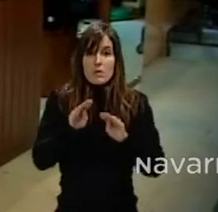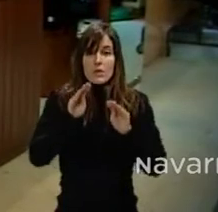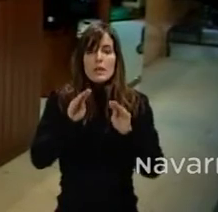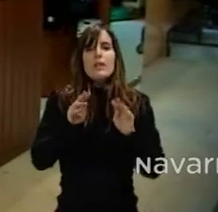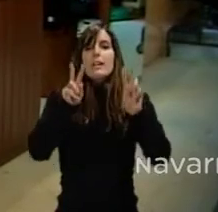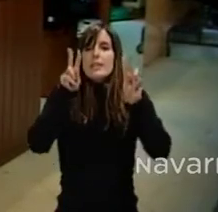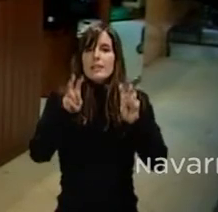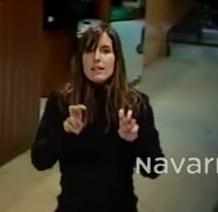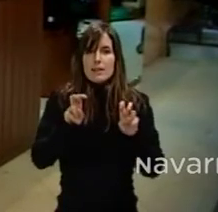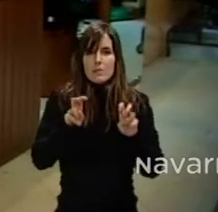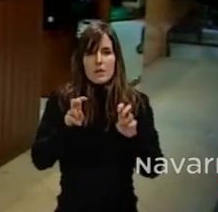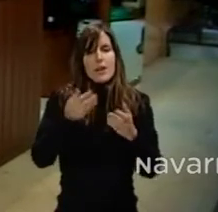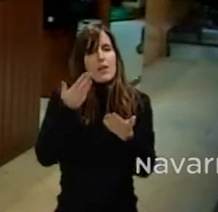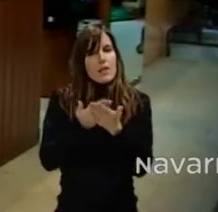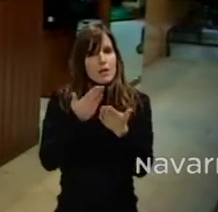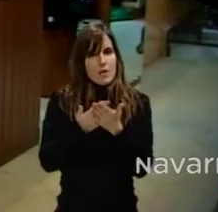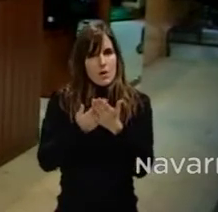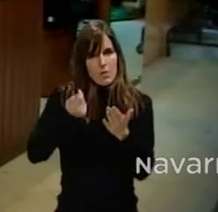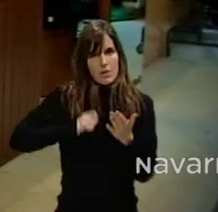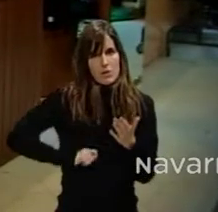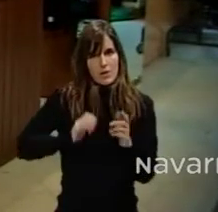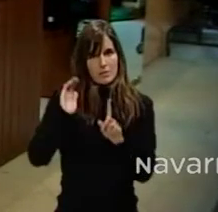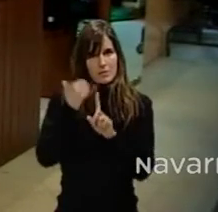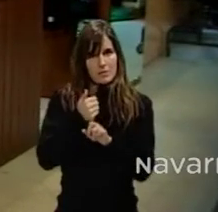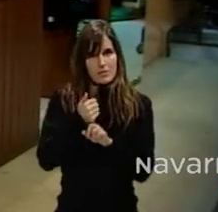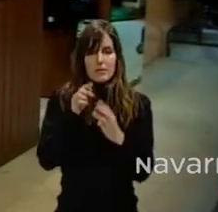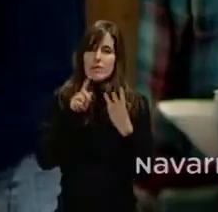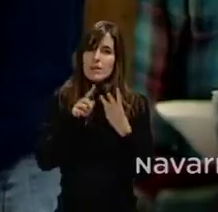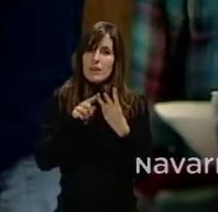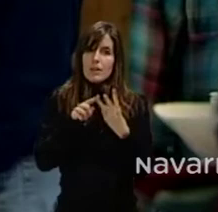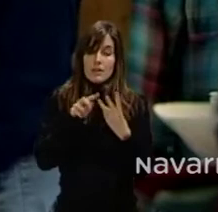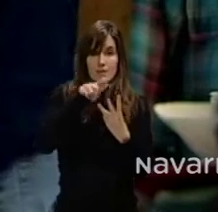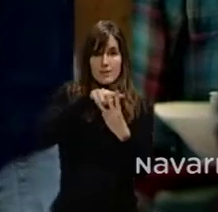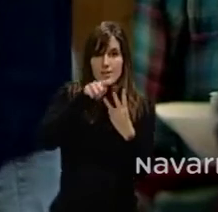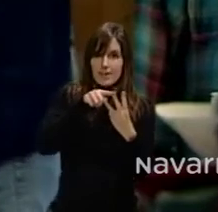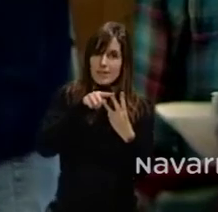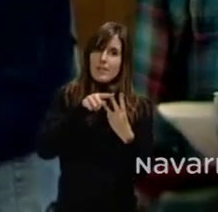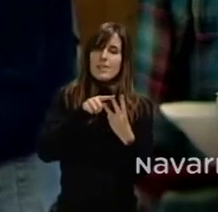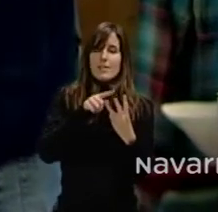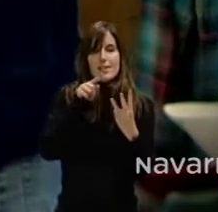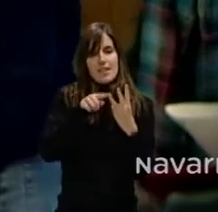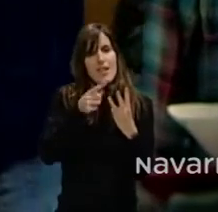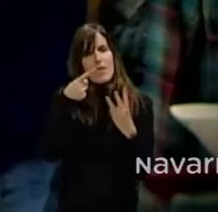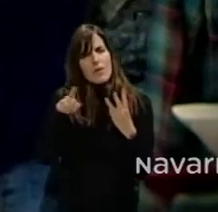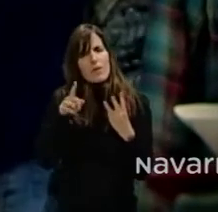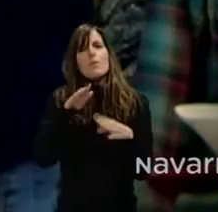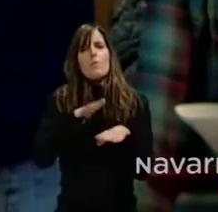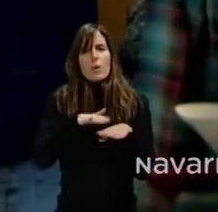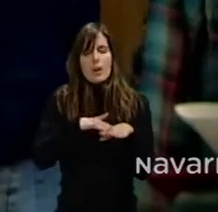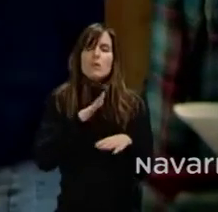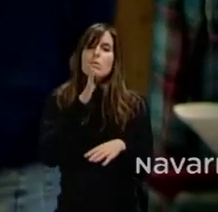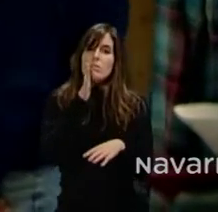dirigidos a la obtención de certificados de profesionalidad se diferencian de los cursos de los que hemos hablado hasta ahora puesto que